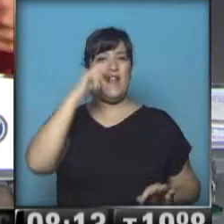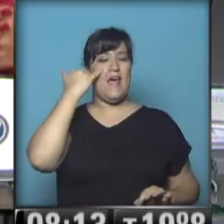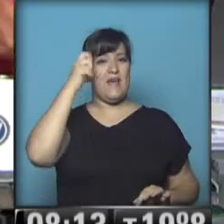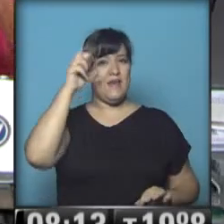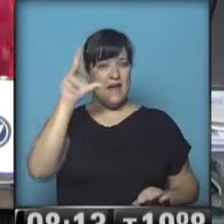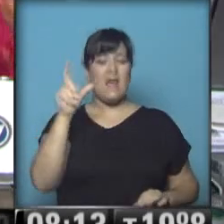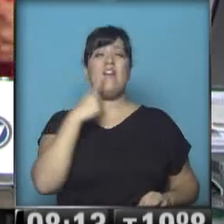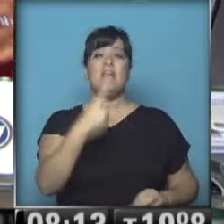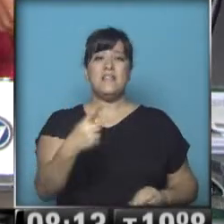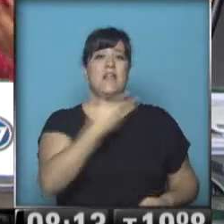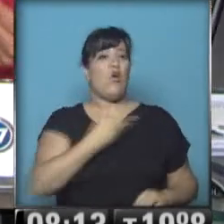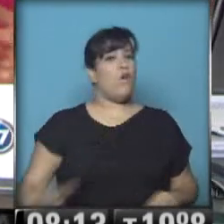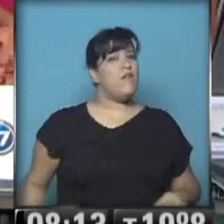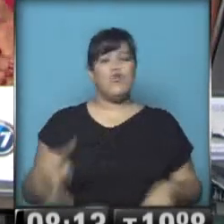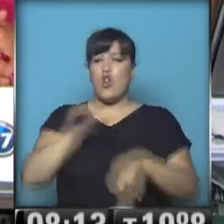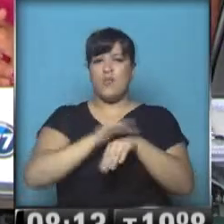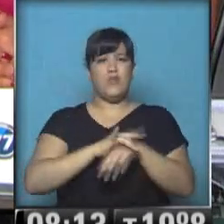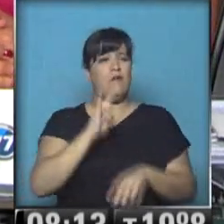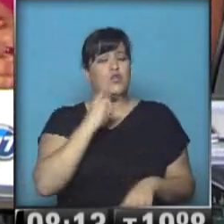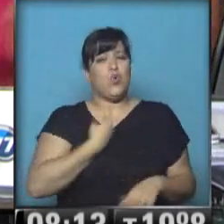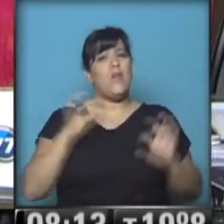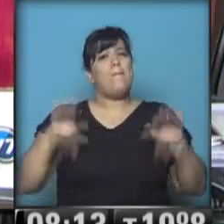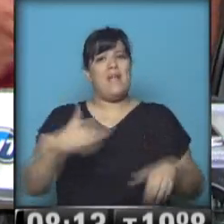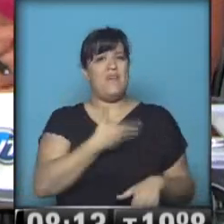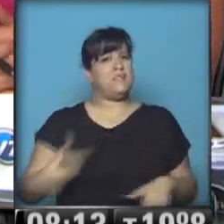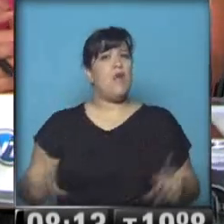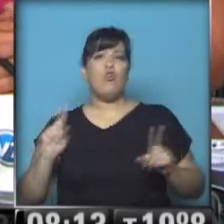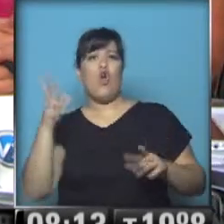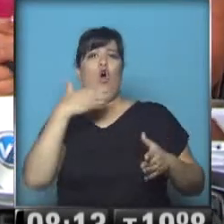ejecutivo se hace responsable por las políticas públicas llevadas adelante no por declaraciones particulares